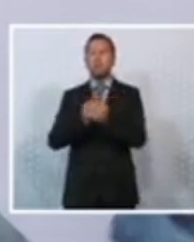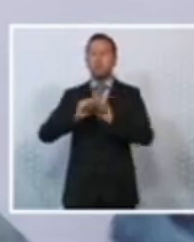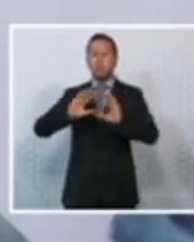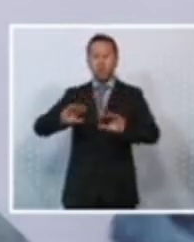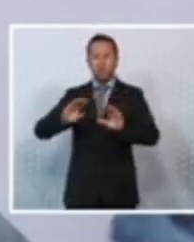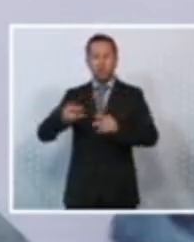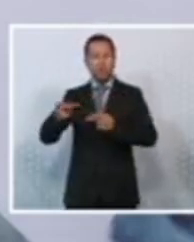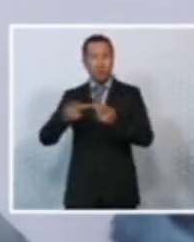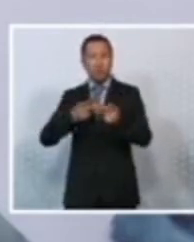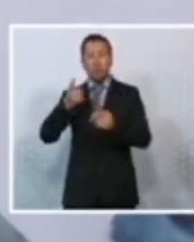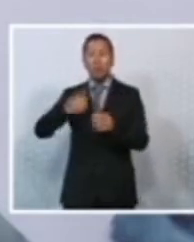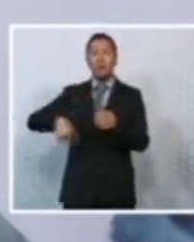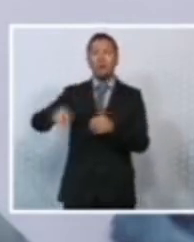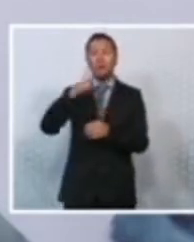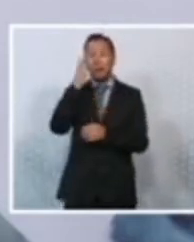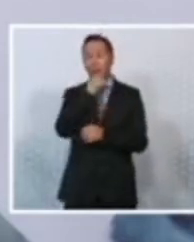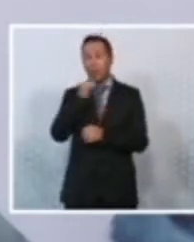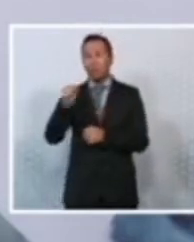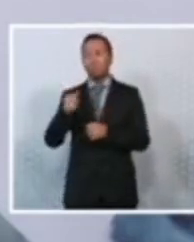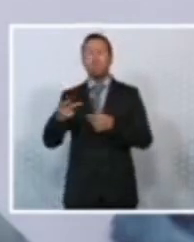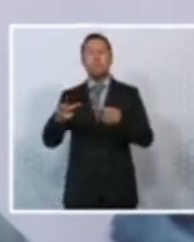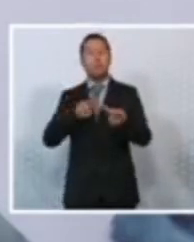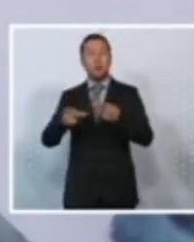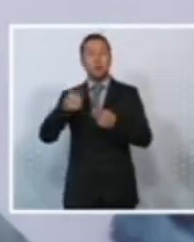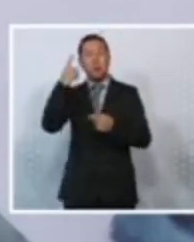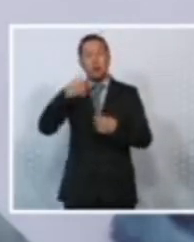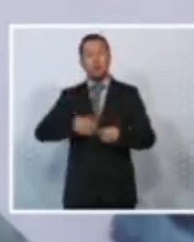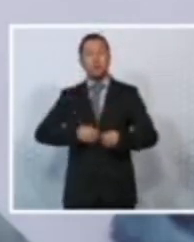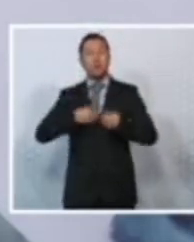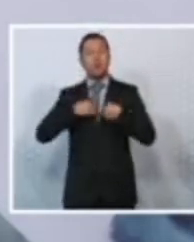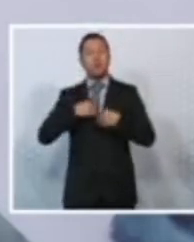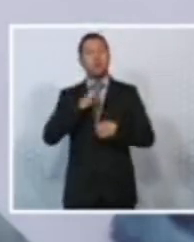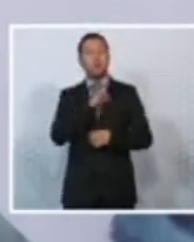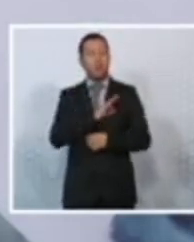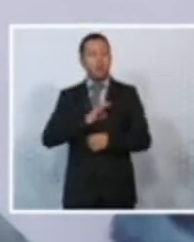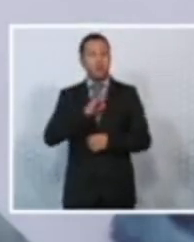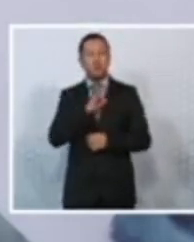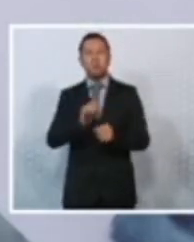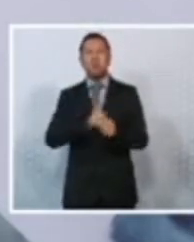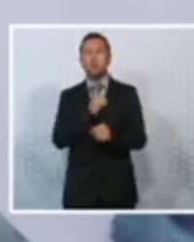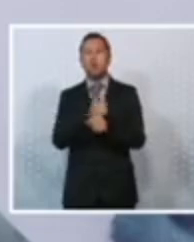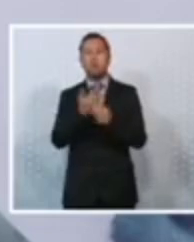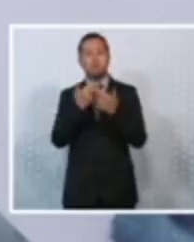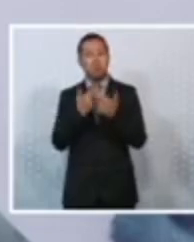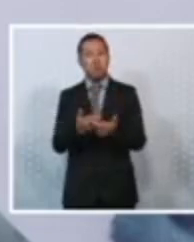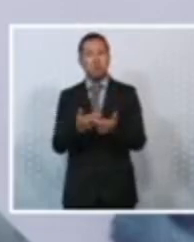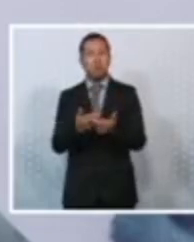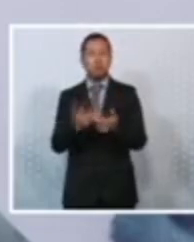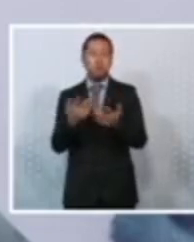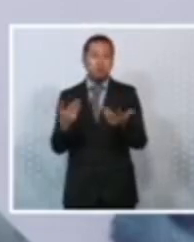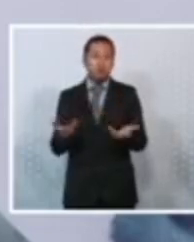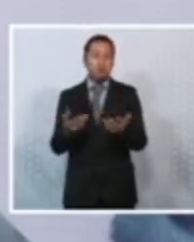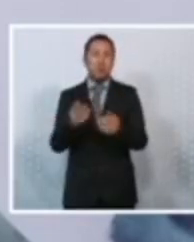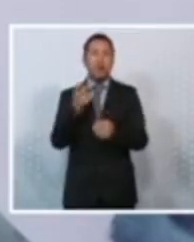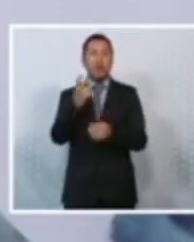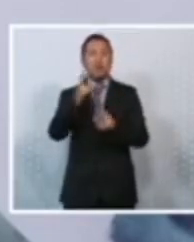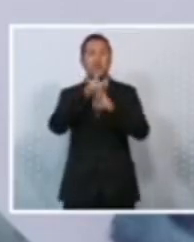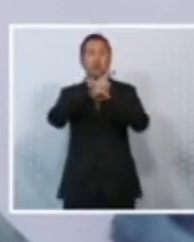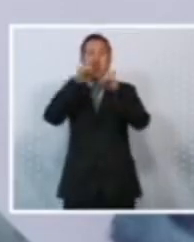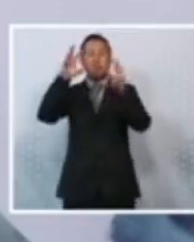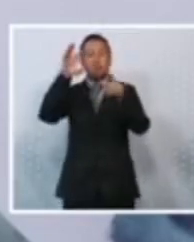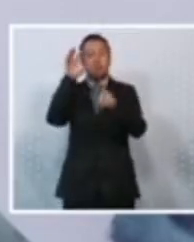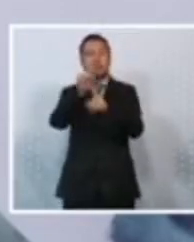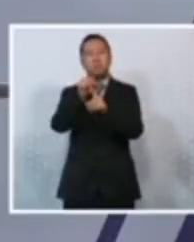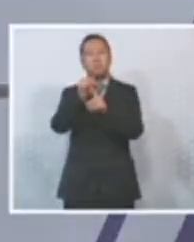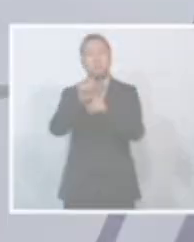y el desarrollo de habilidades para una vida plena y feliz llena de oportunidades en pocas palabras hacer realidad el sueño